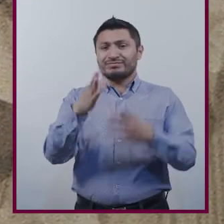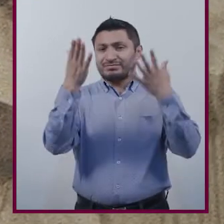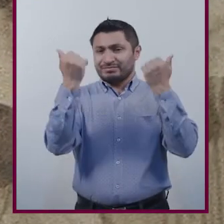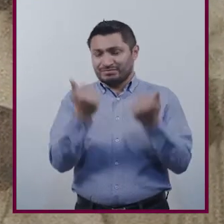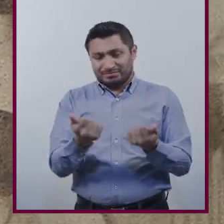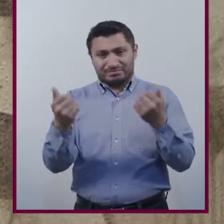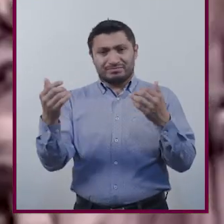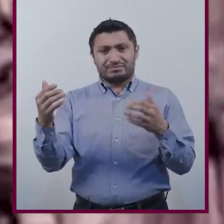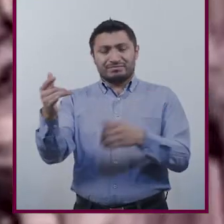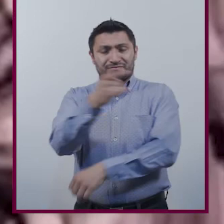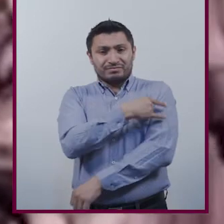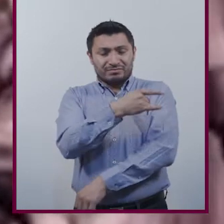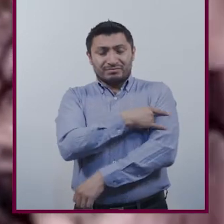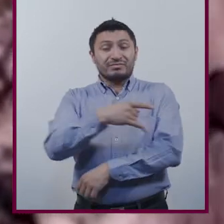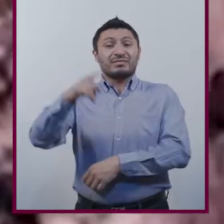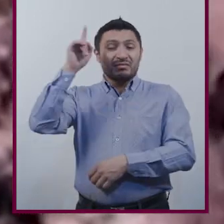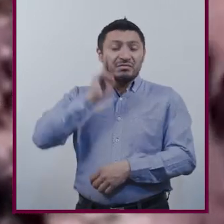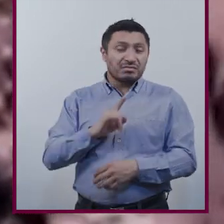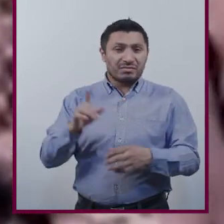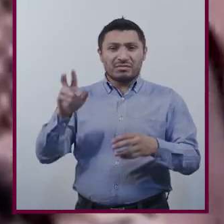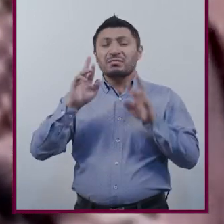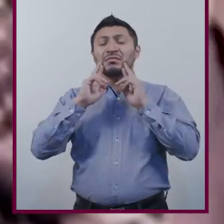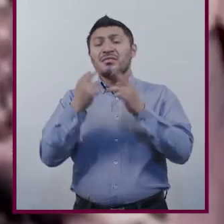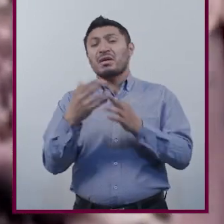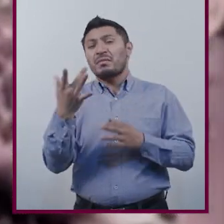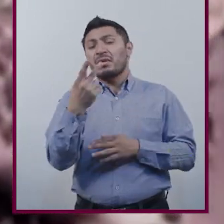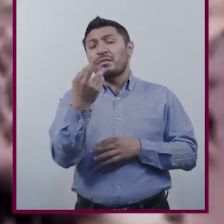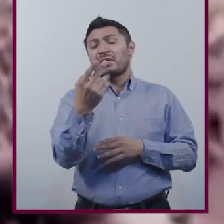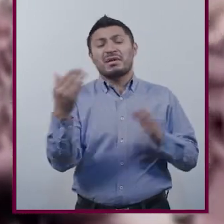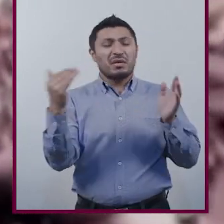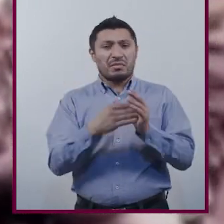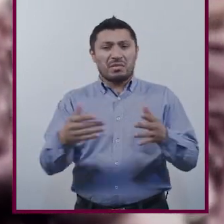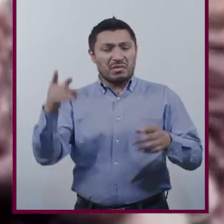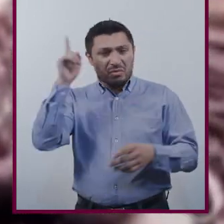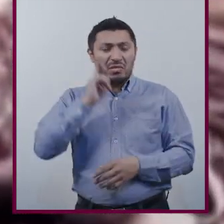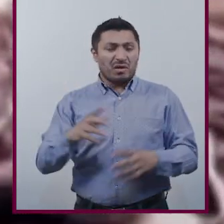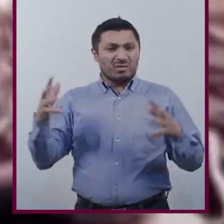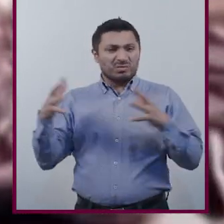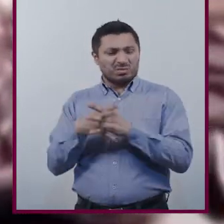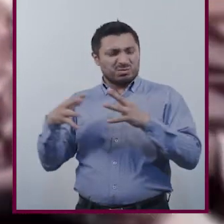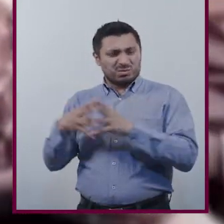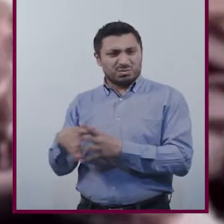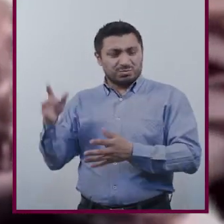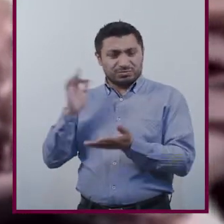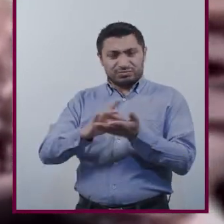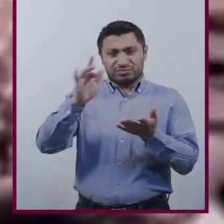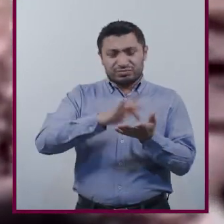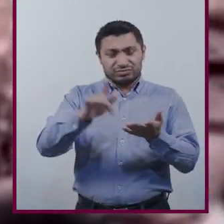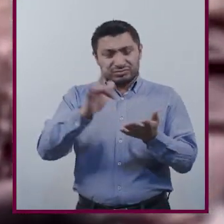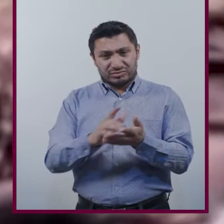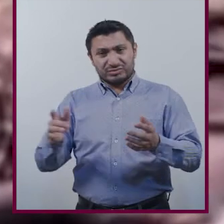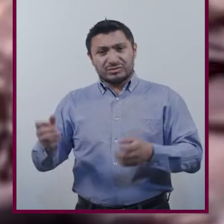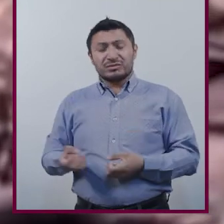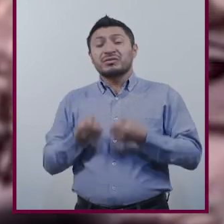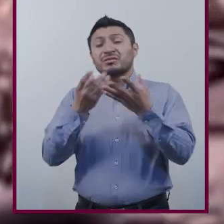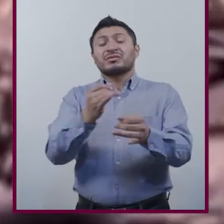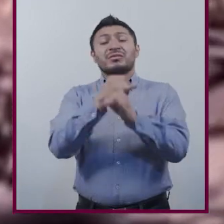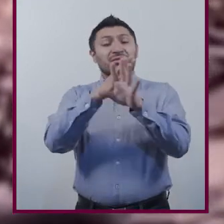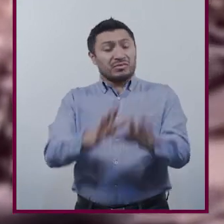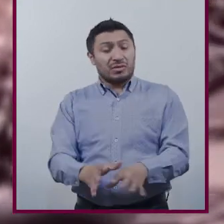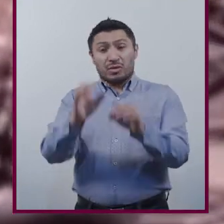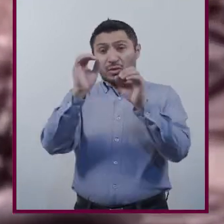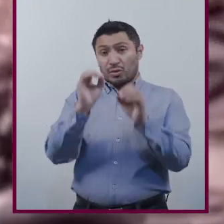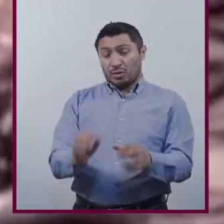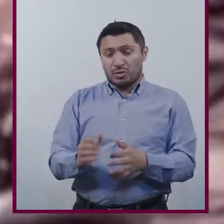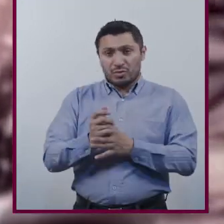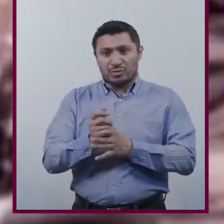de las brigadas femeninas que reunieron a unas 25,000 mujeres guerrilleras, mismas que apoyaban a las tropas dotándoles información o de